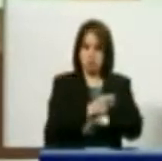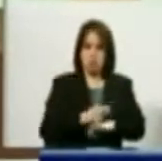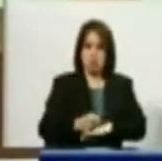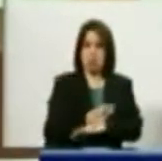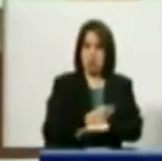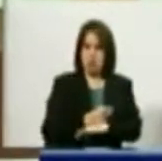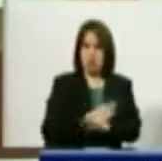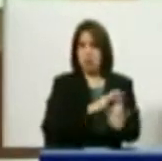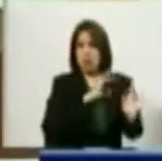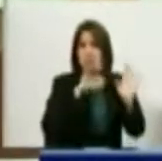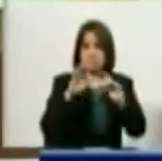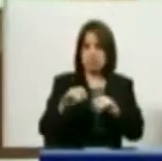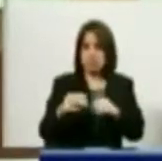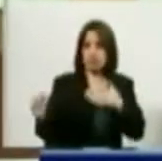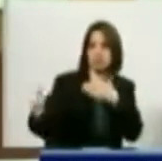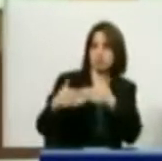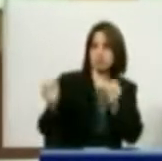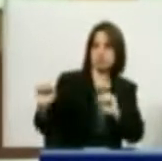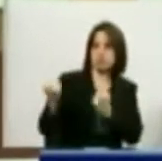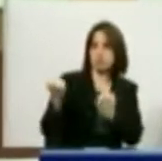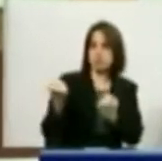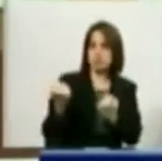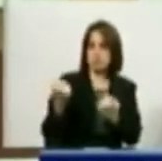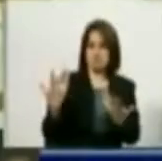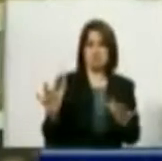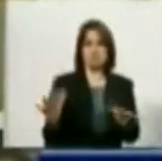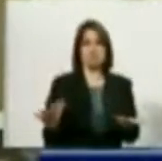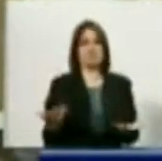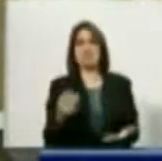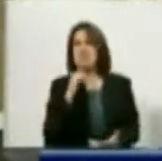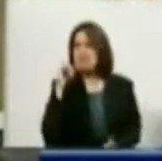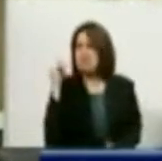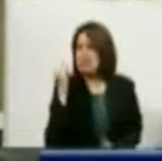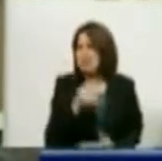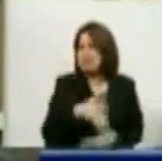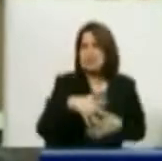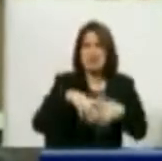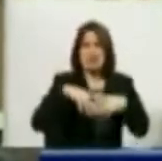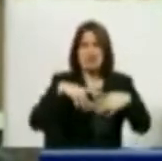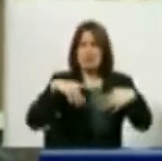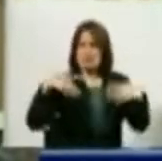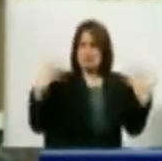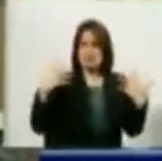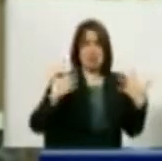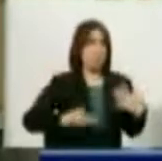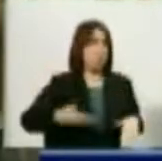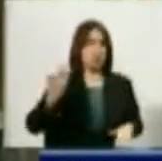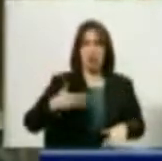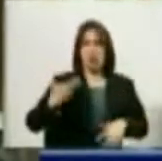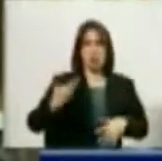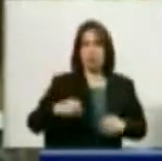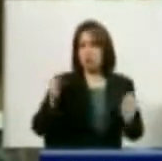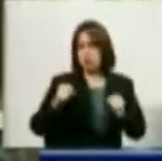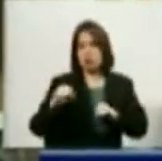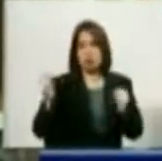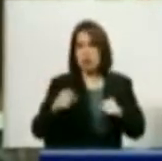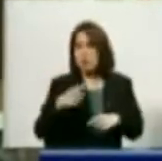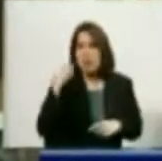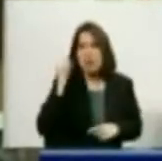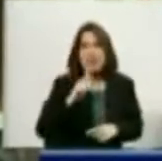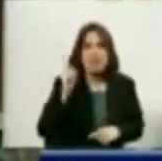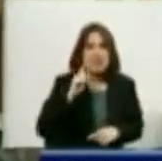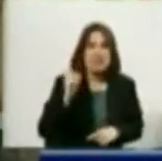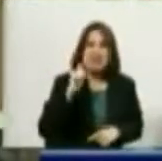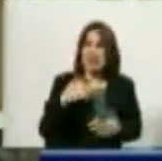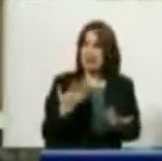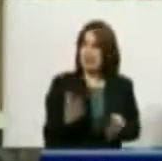ingreso de todos al no estar contemplado y que una noticia se llama relevante pues relevante además basado en mentira